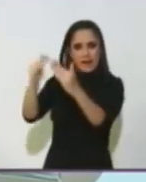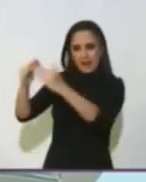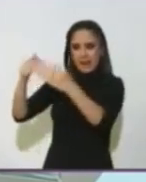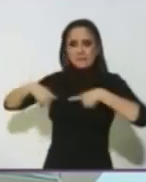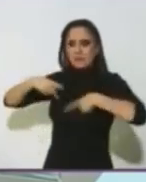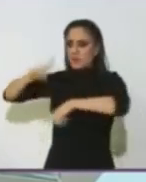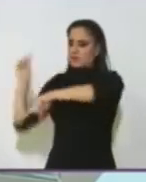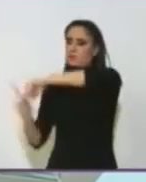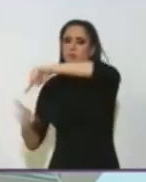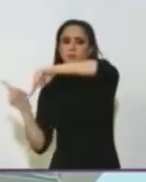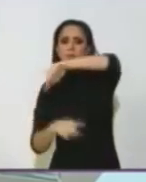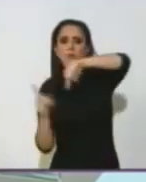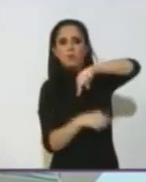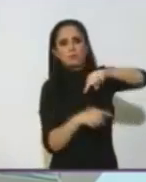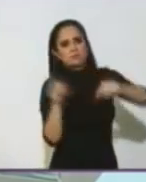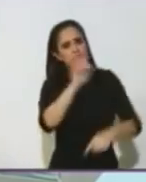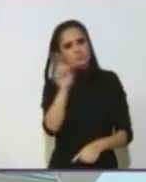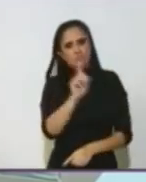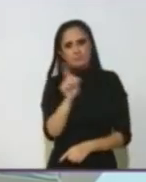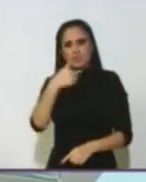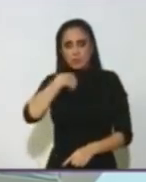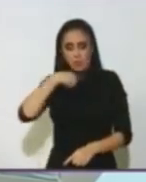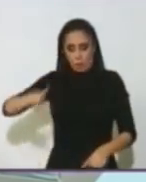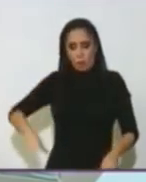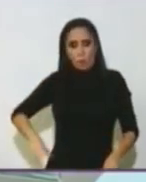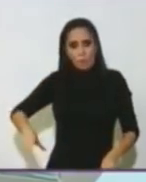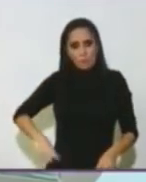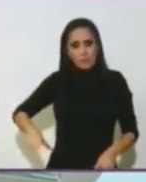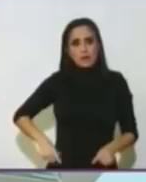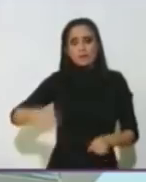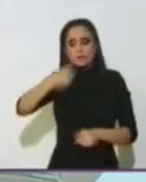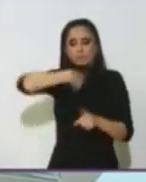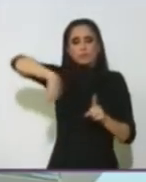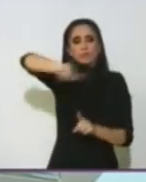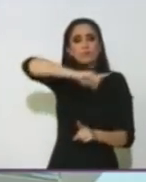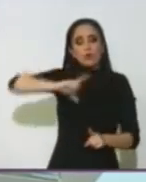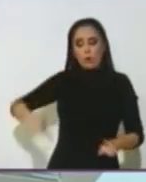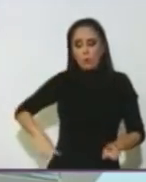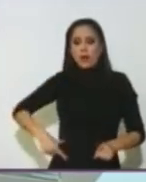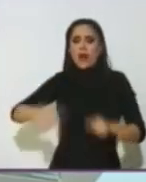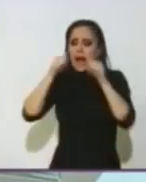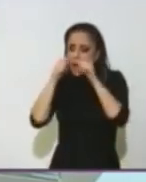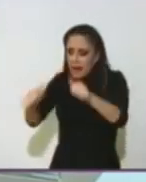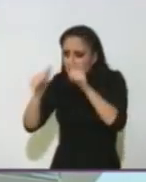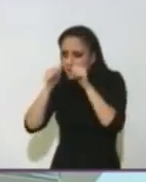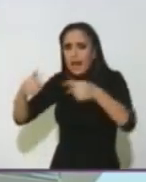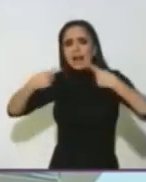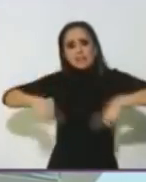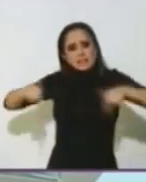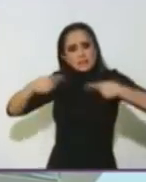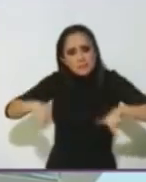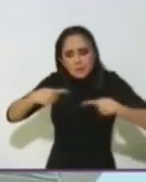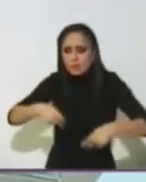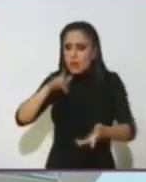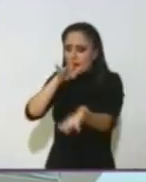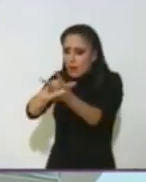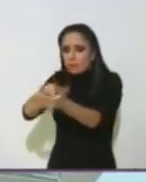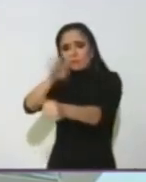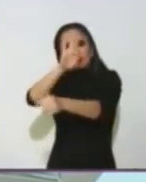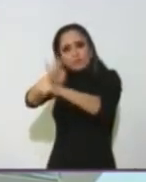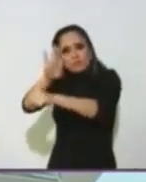personas y digo nuestro gobierno porque vamos a hacer un gobierno en donde escuchemos a la ciudadanía un gobierno por